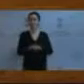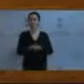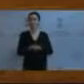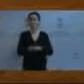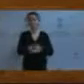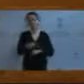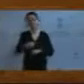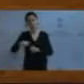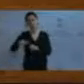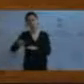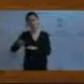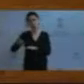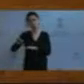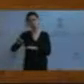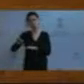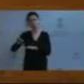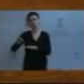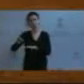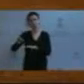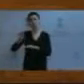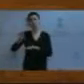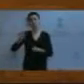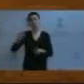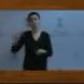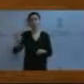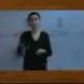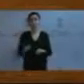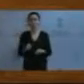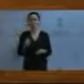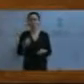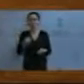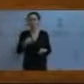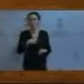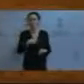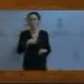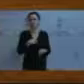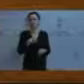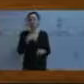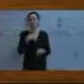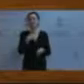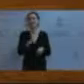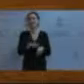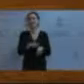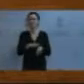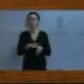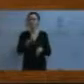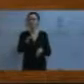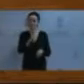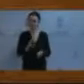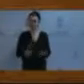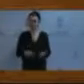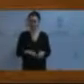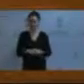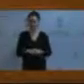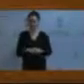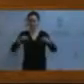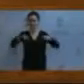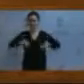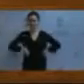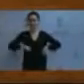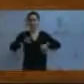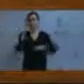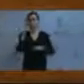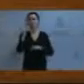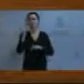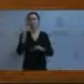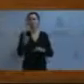el de Maduro, no es Venezuela. Y yo no puedo perder la ocasión de señalar que aquí no estamos hablando solo de